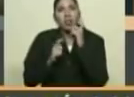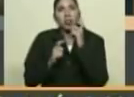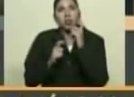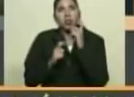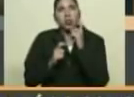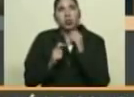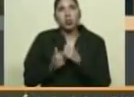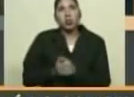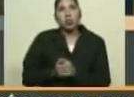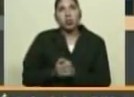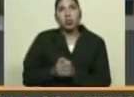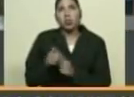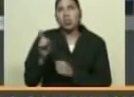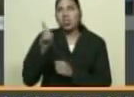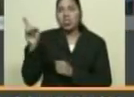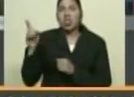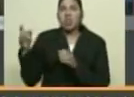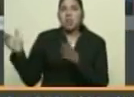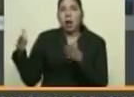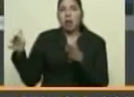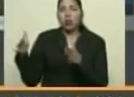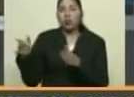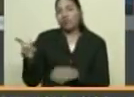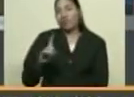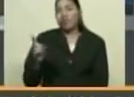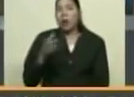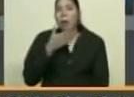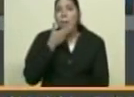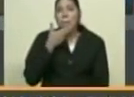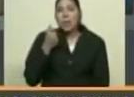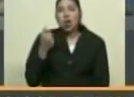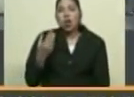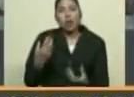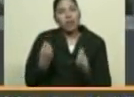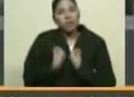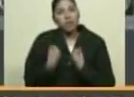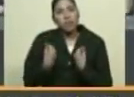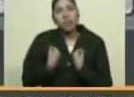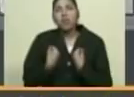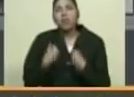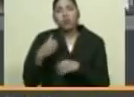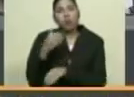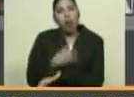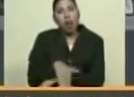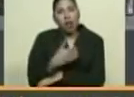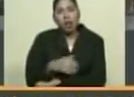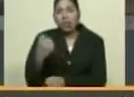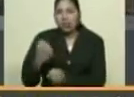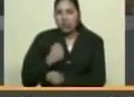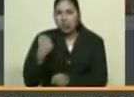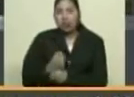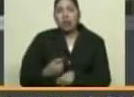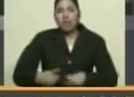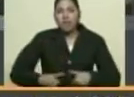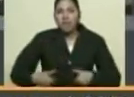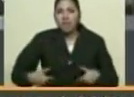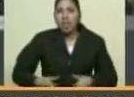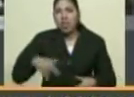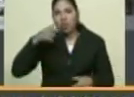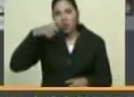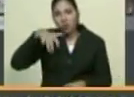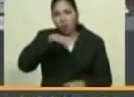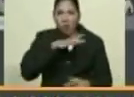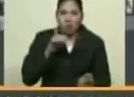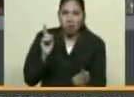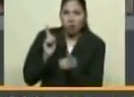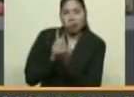Nos acordamos anoche, Carrizales, de 15 de septiembre del 2012. Estaba el comandante Chávez